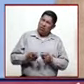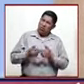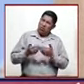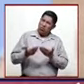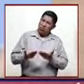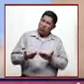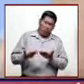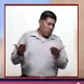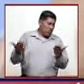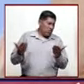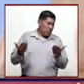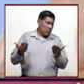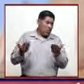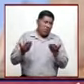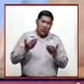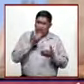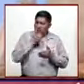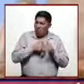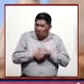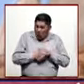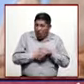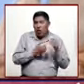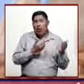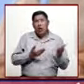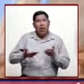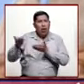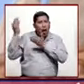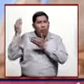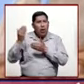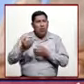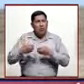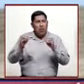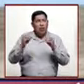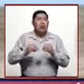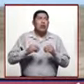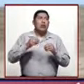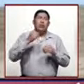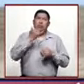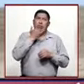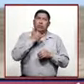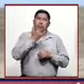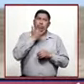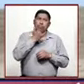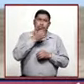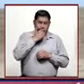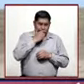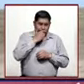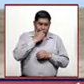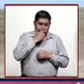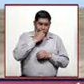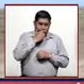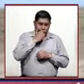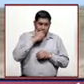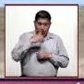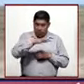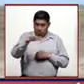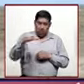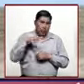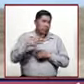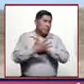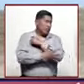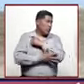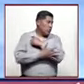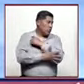Miriam. O sea, fundirlos y luego transportarlos y llevarlos hasta el Perú. Habíamos hecho la observación de que, por lo menos en ese municipio, en